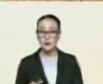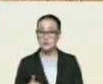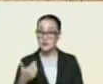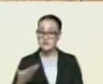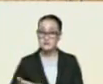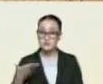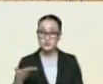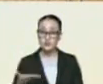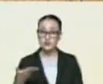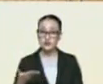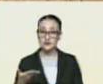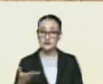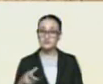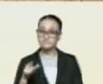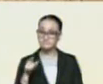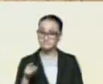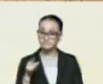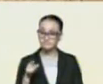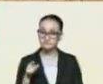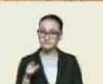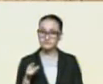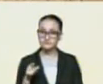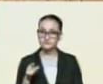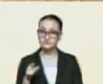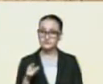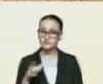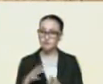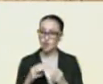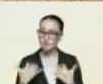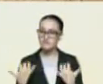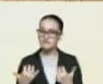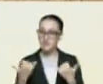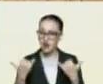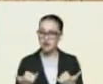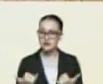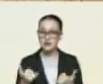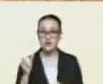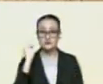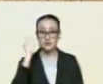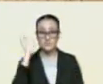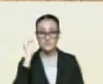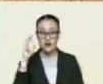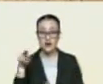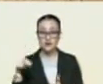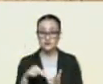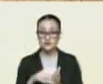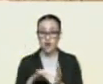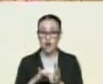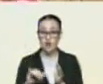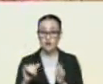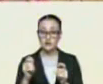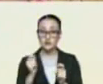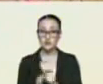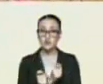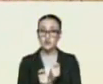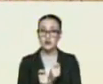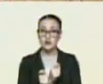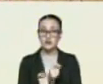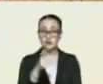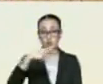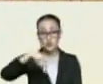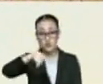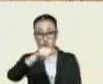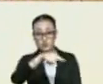esa es la razón por la cual estamos aquí. La Asamblea Nacional Constituyente,